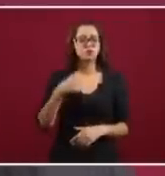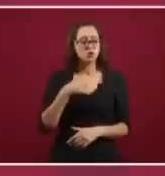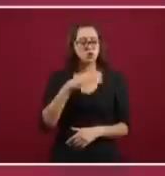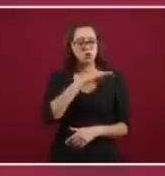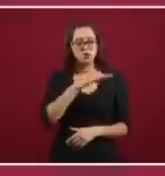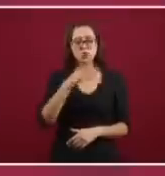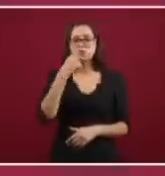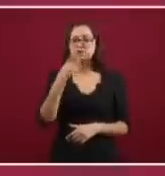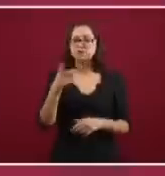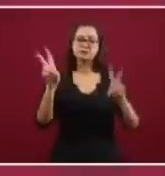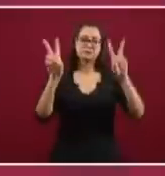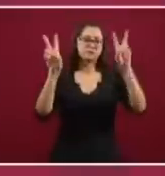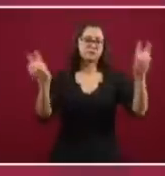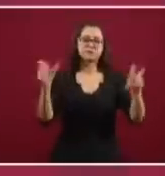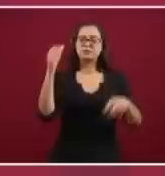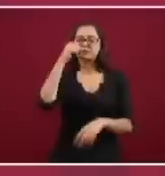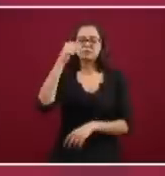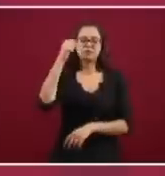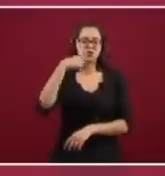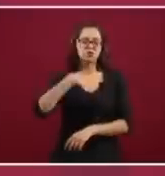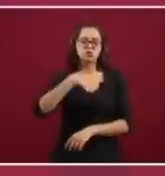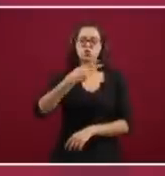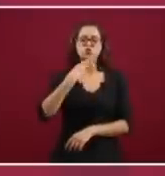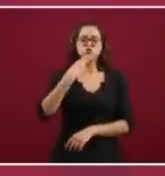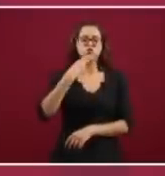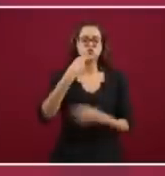que utilizo mucho, mucho.